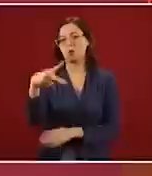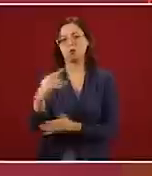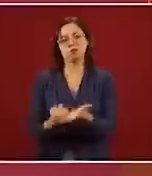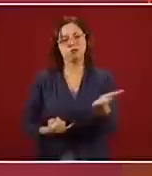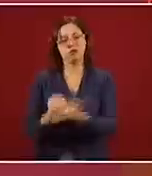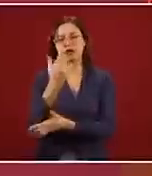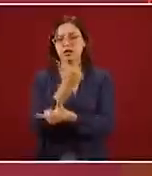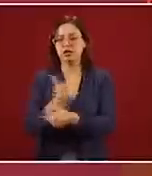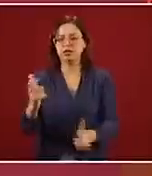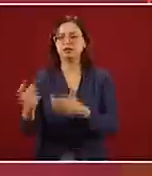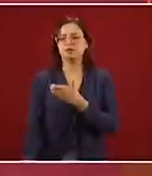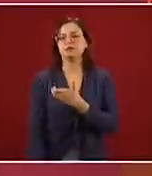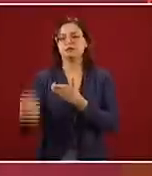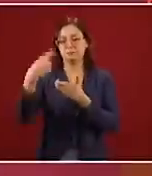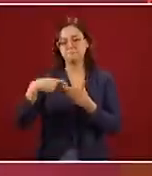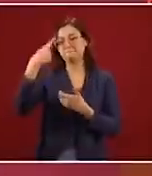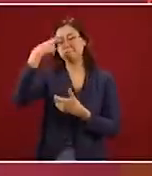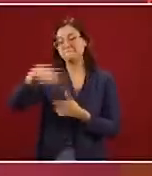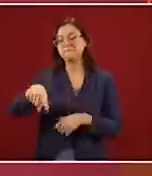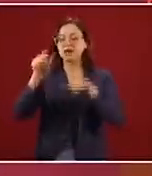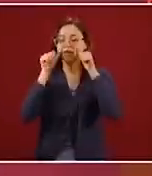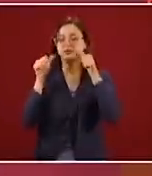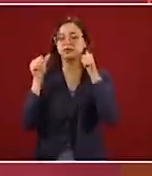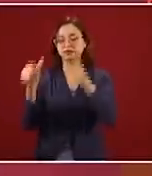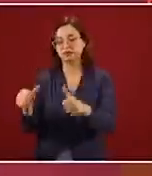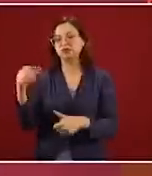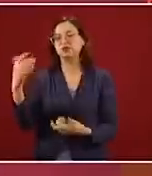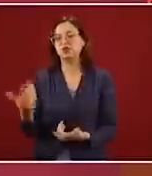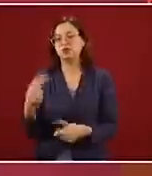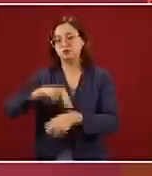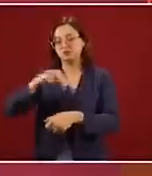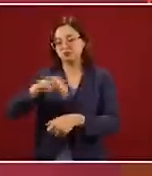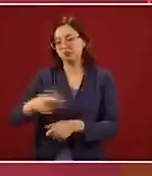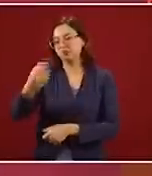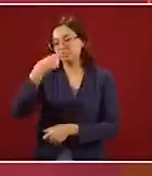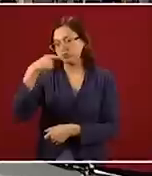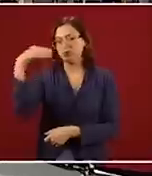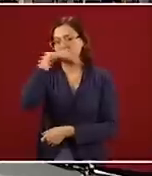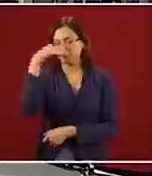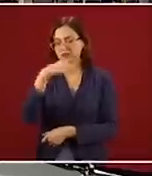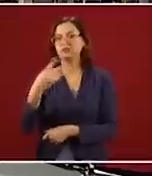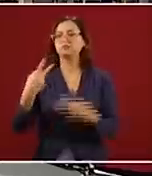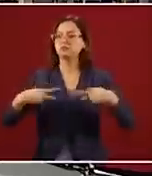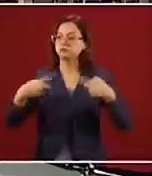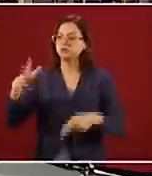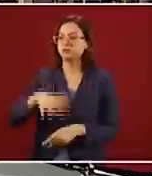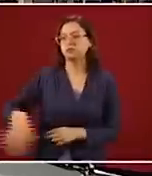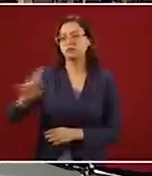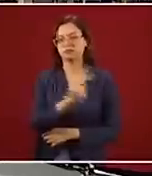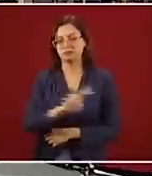incorporarse a garantizar la atención médica y los medicamentos para toda la población. Gracias, presidente.